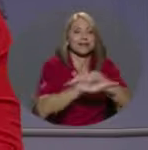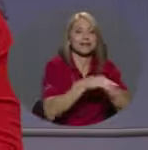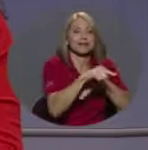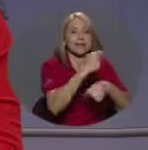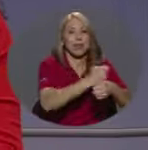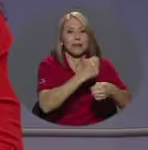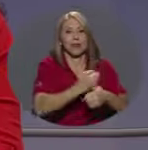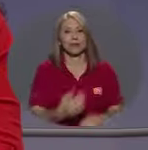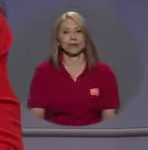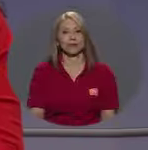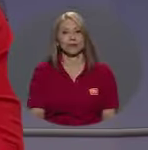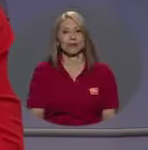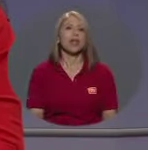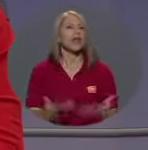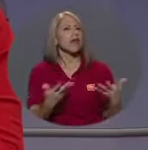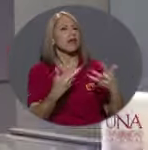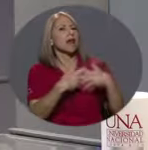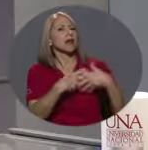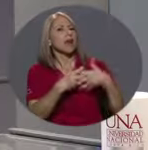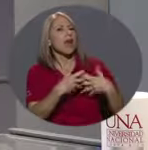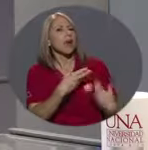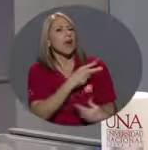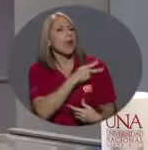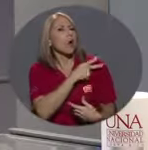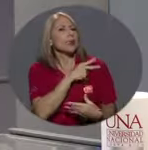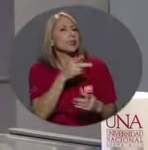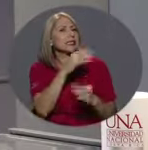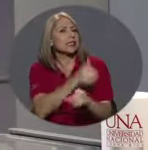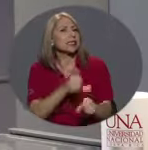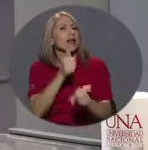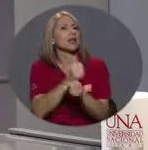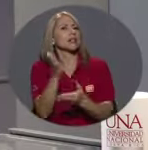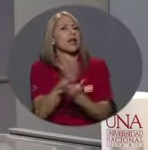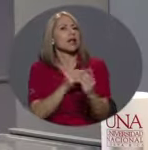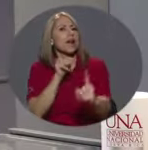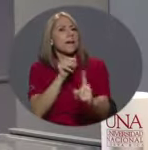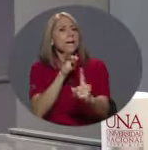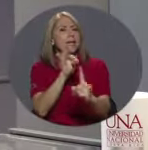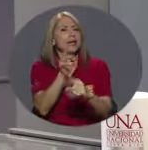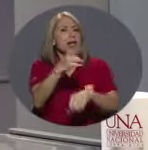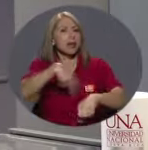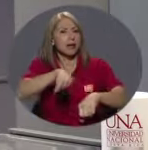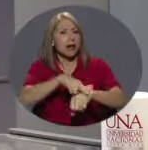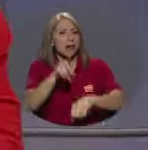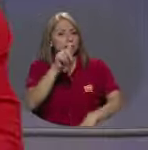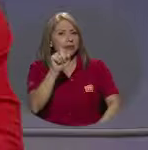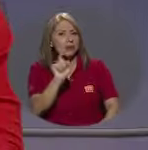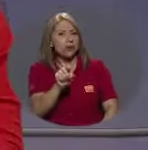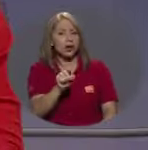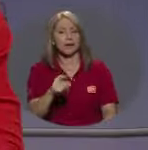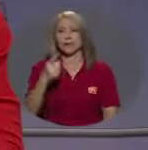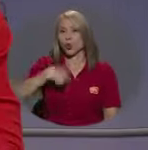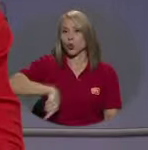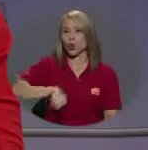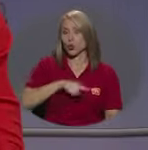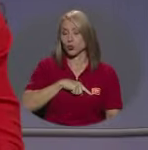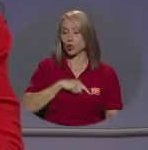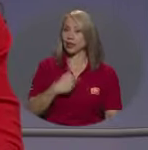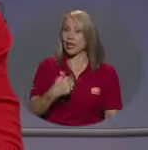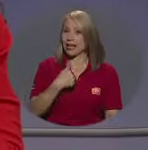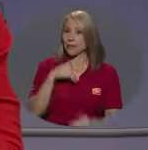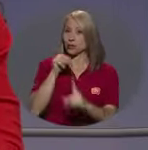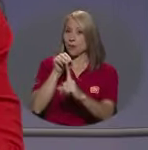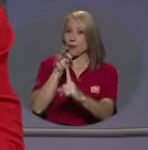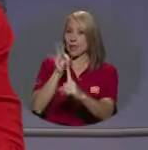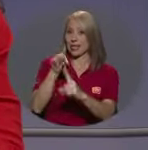posibilidad de ingresar a un empleo. Y en el caso de los empleadores, ¿se establece alguna meta nacional? Nosotros, por ejemplo, bueno,